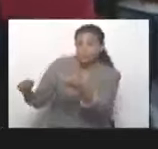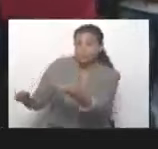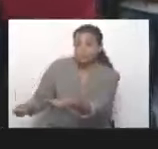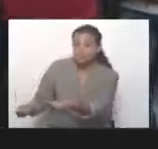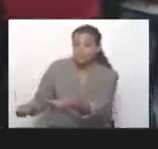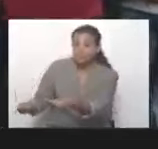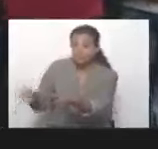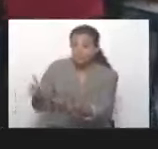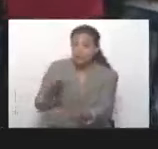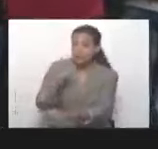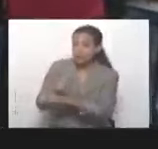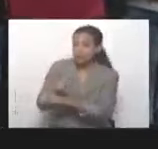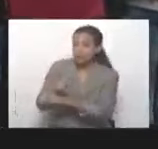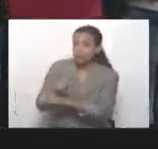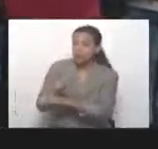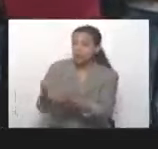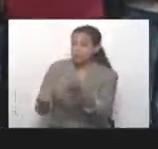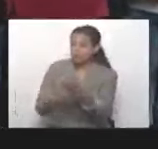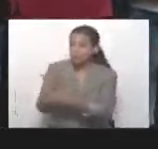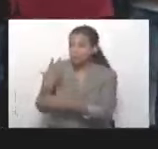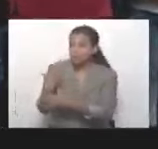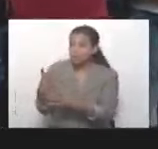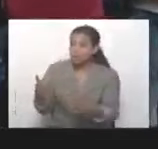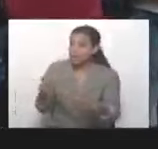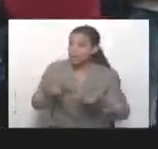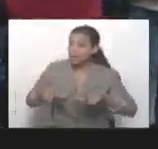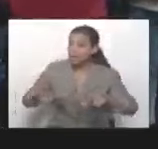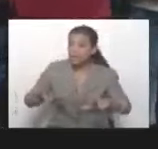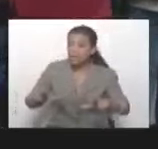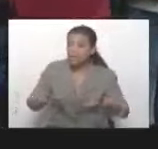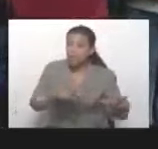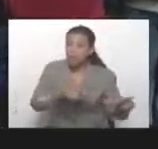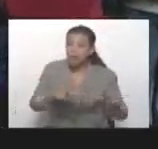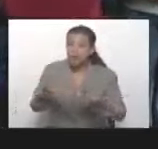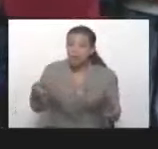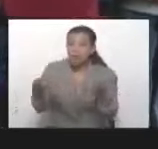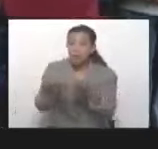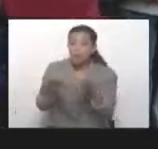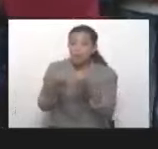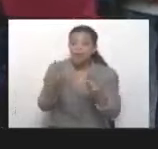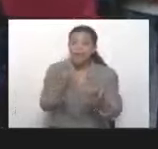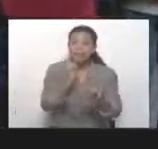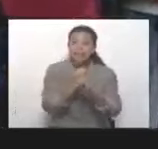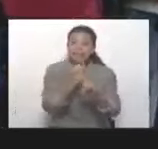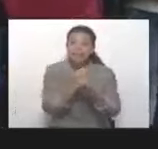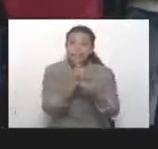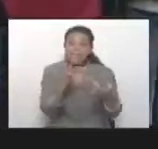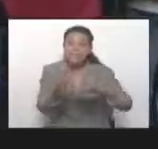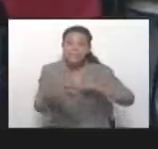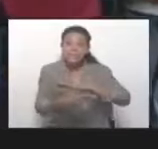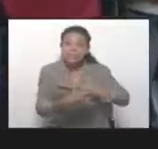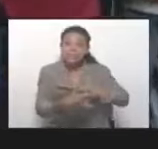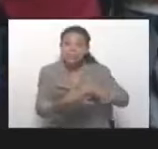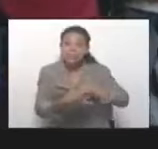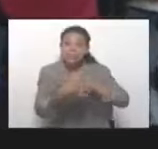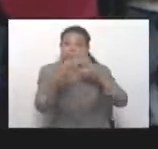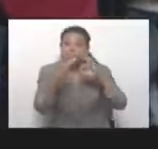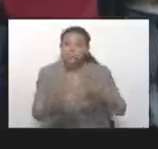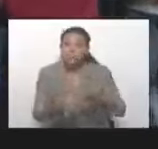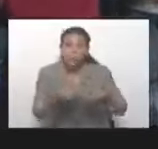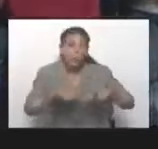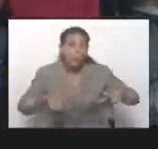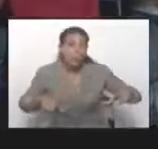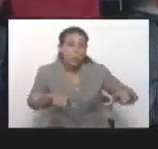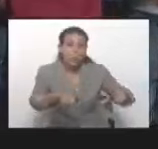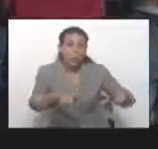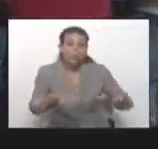y le doy la orden de que instalen a la brevedad posible, con la tecnología más avanzada que haya, un